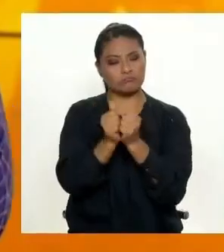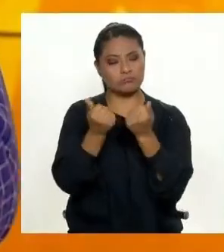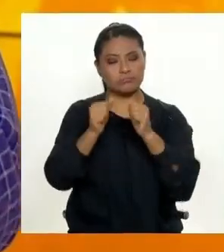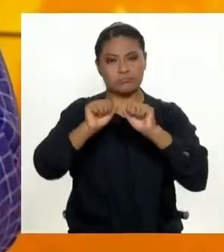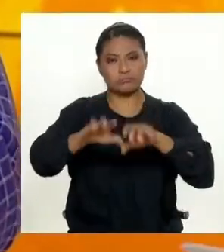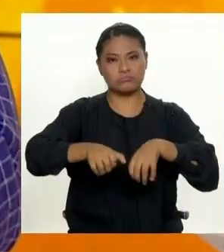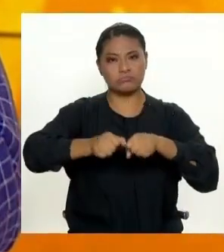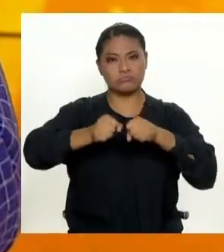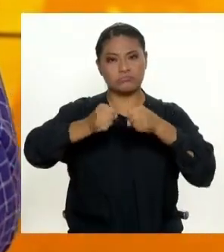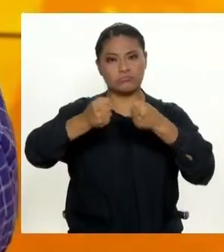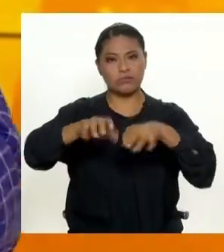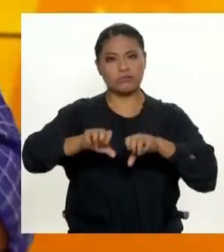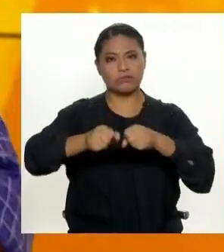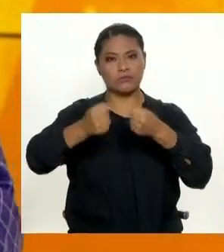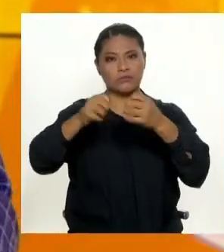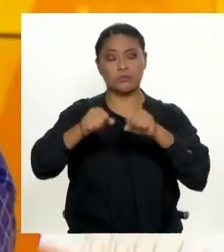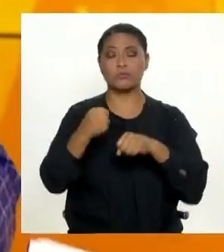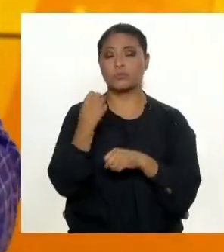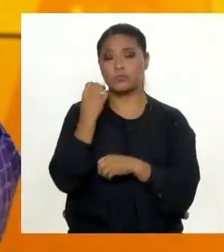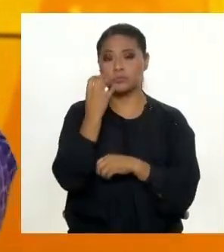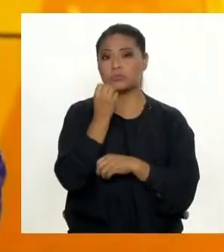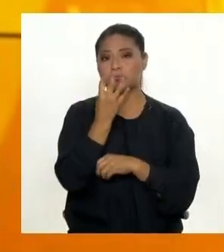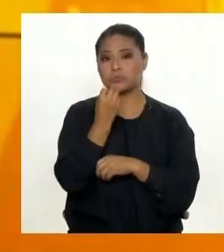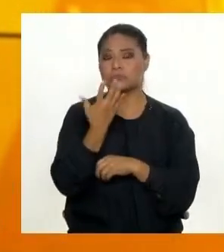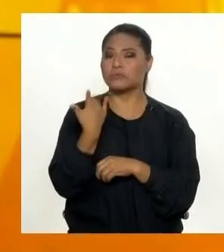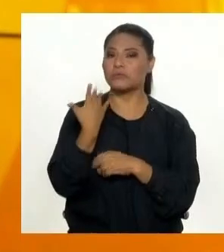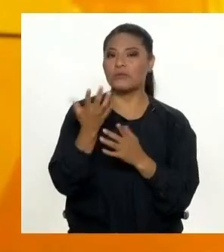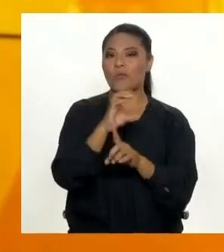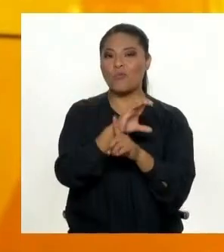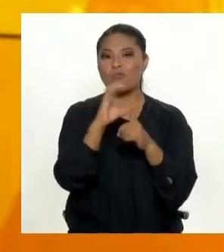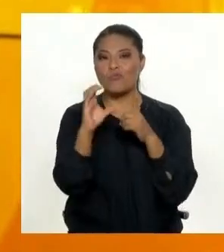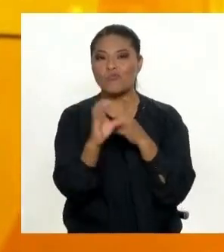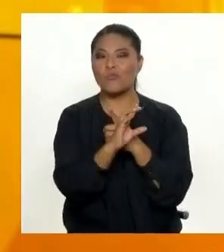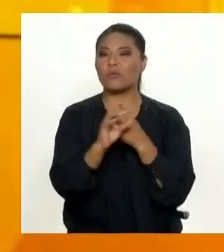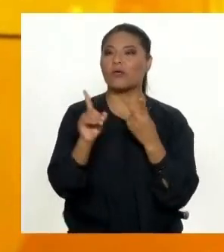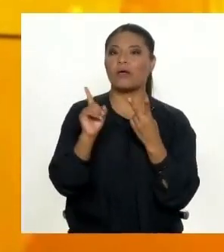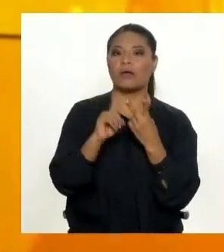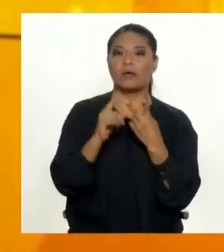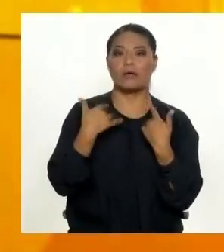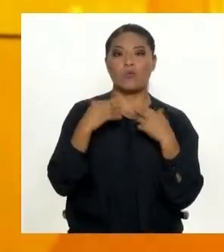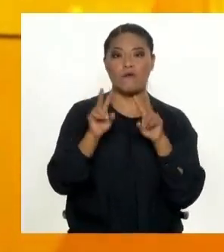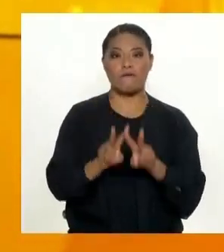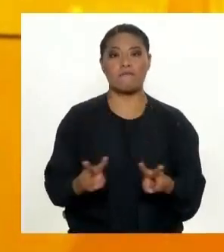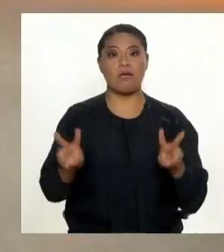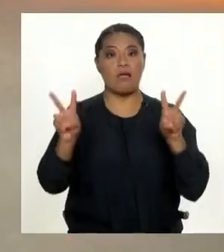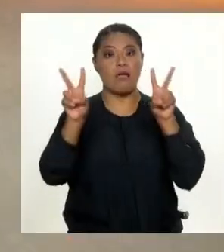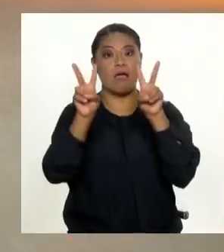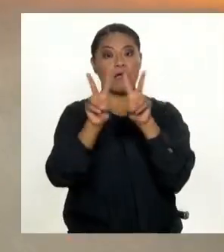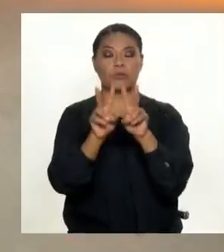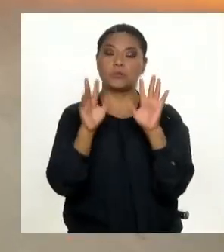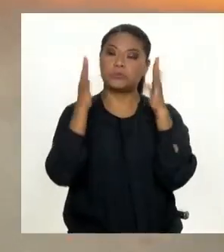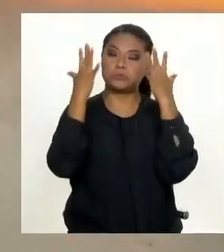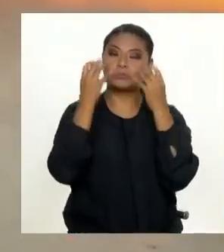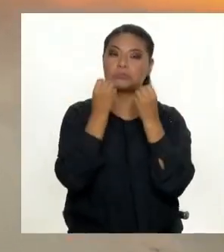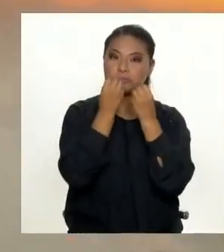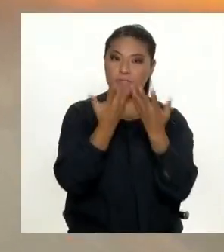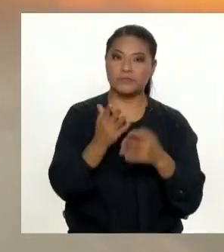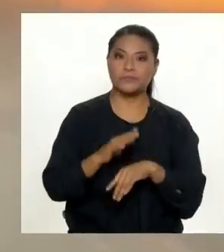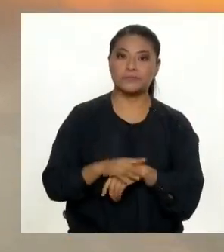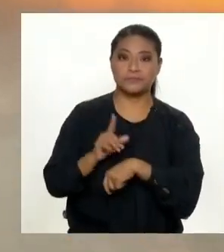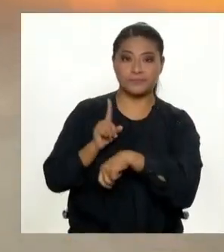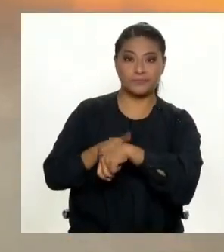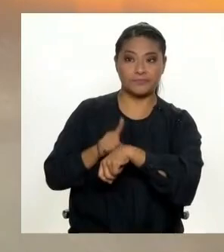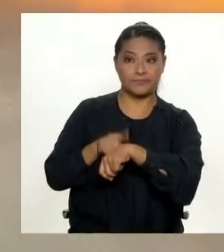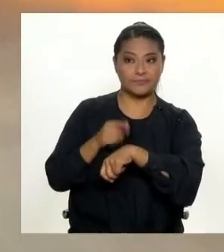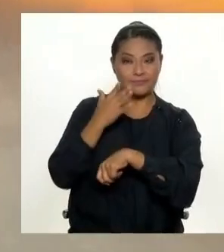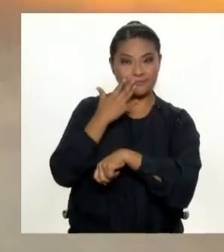saben todos ustedes, es un tema de cultura y de revalorización. Y con esto ya, 19 horas con